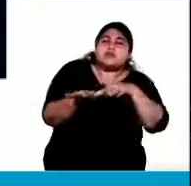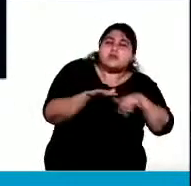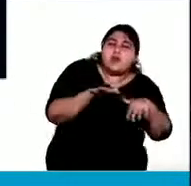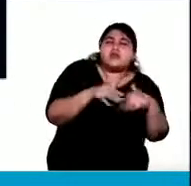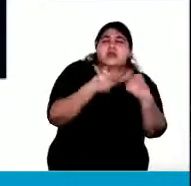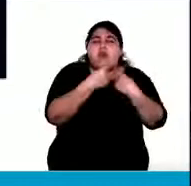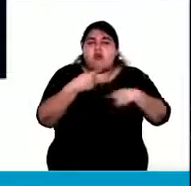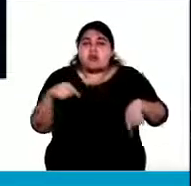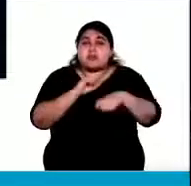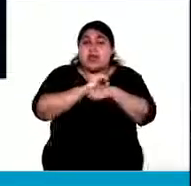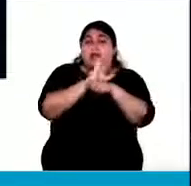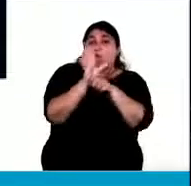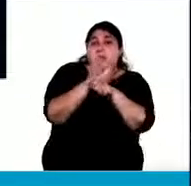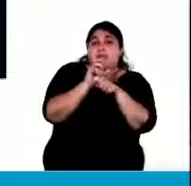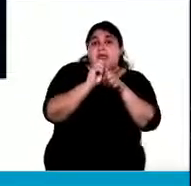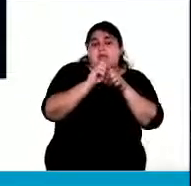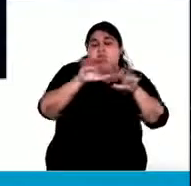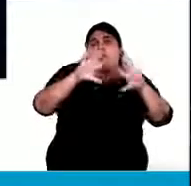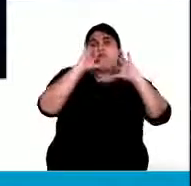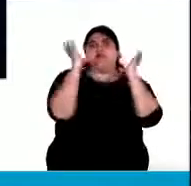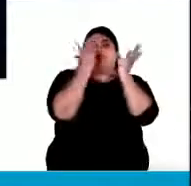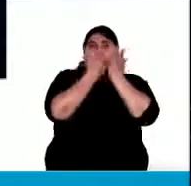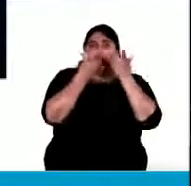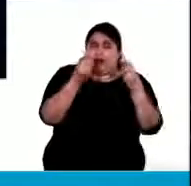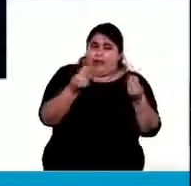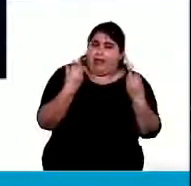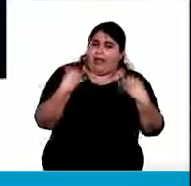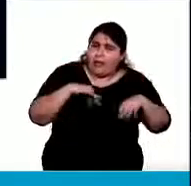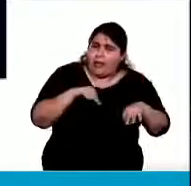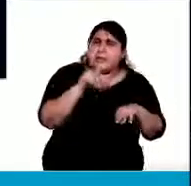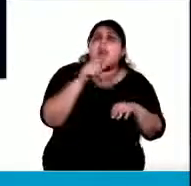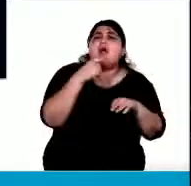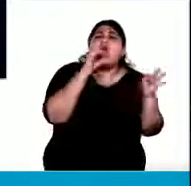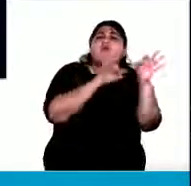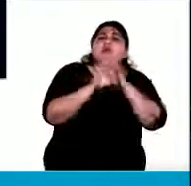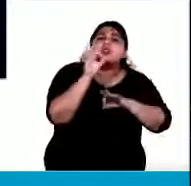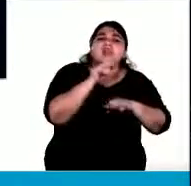de pandemia internacional, tener garantizado un proyecto de